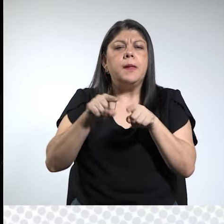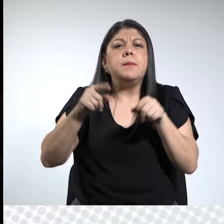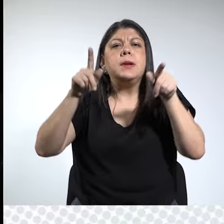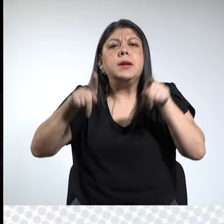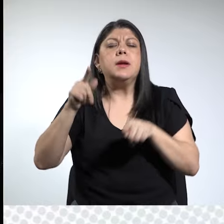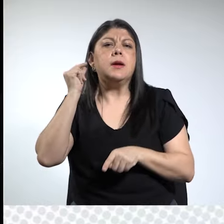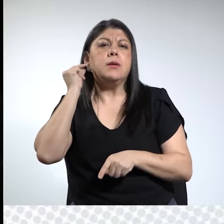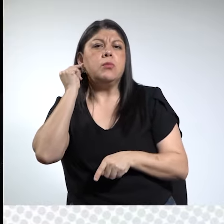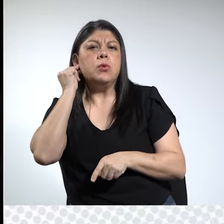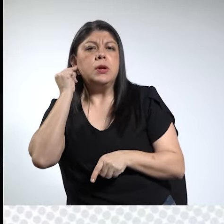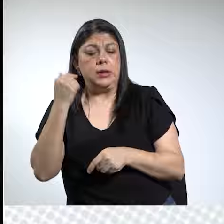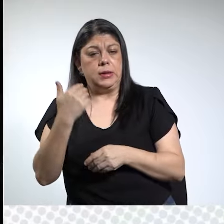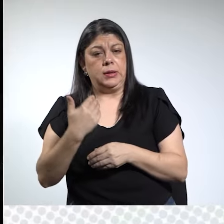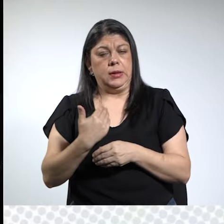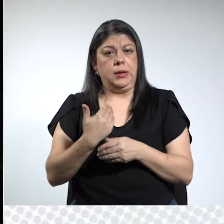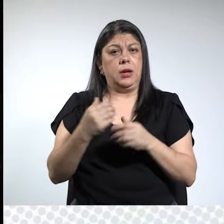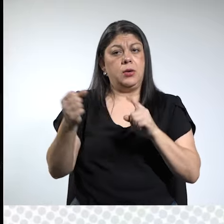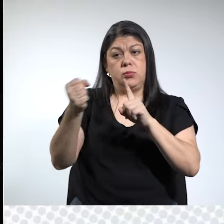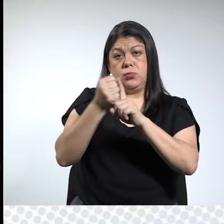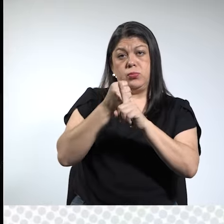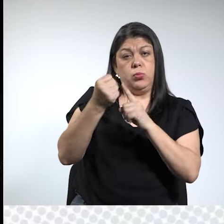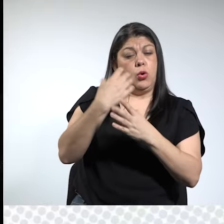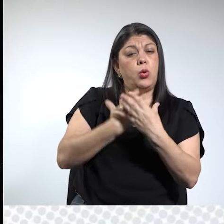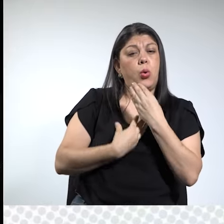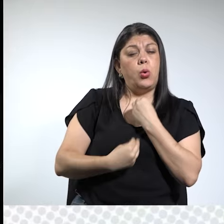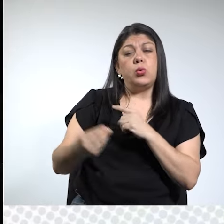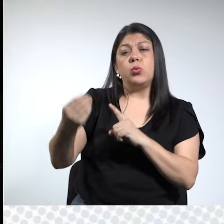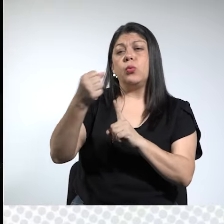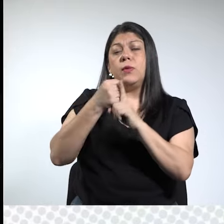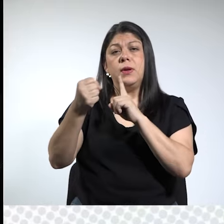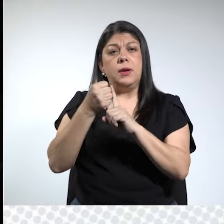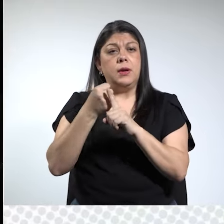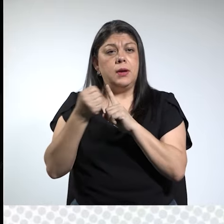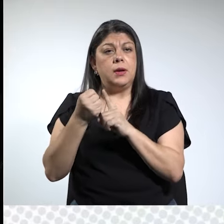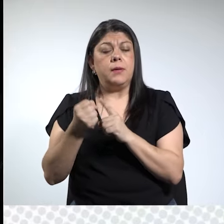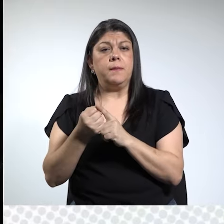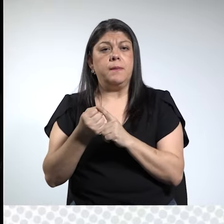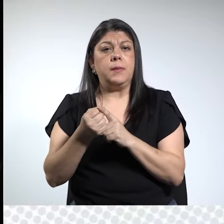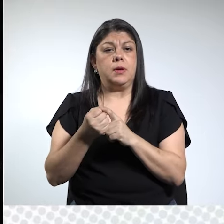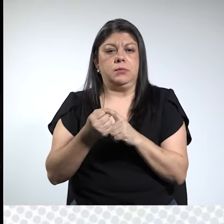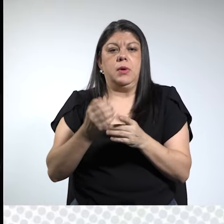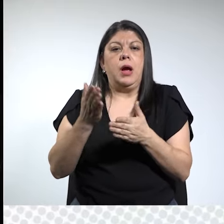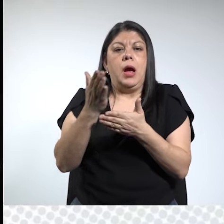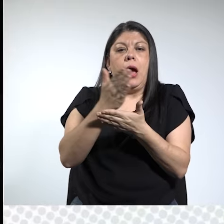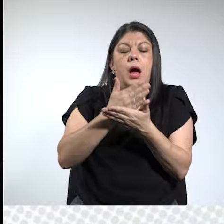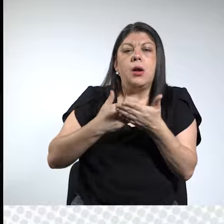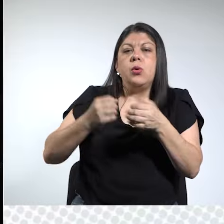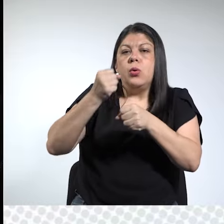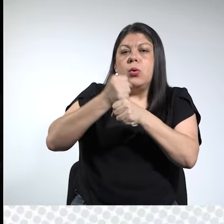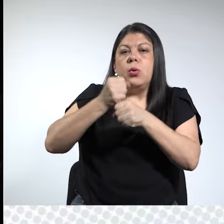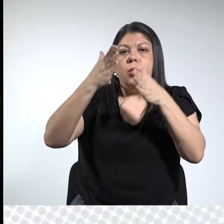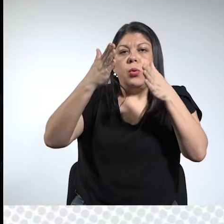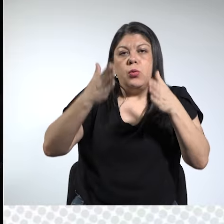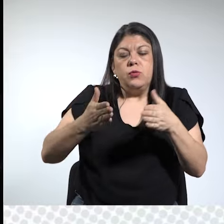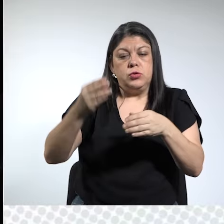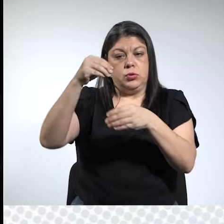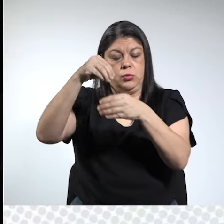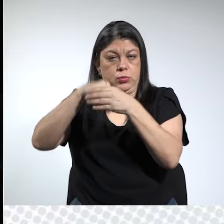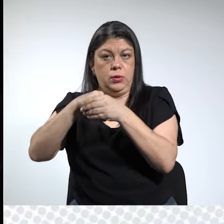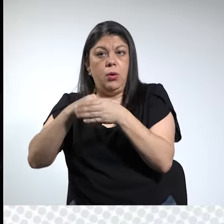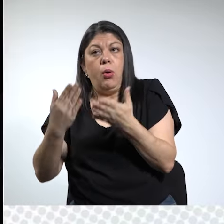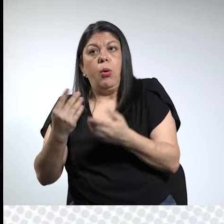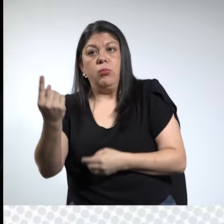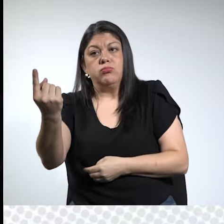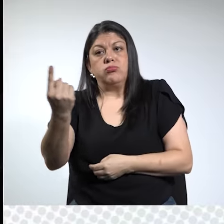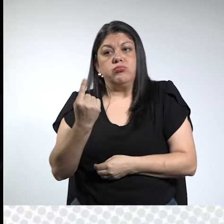las mujeres que tienen agresión por parte de los mismos funcionarios al interno o de las personas que